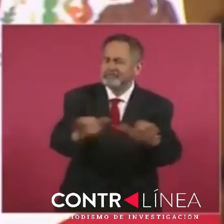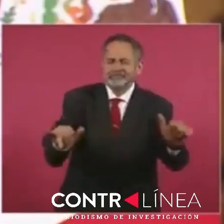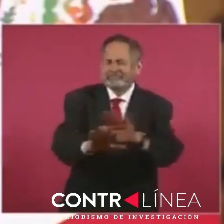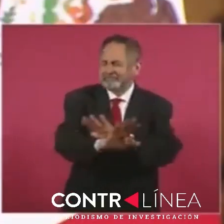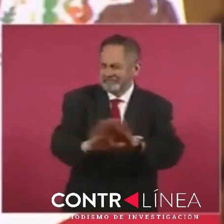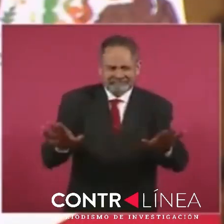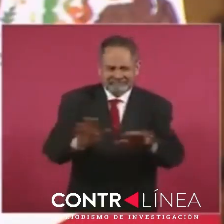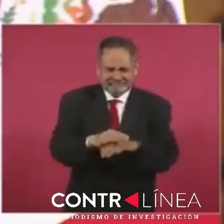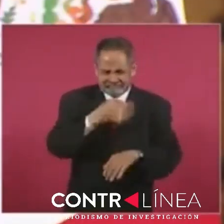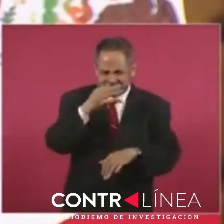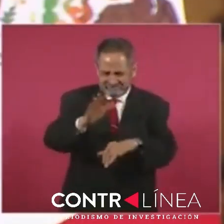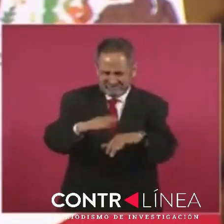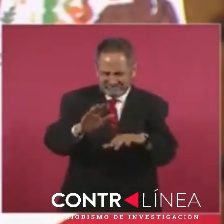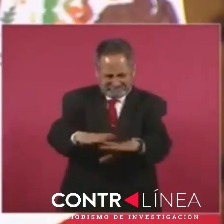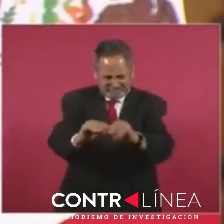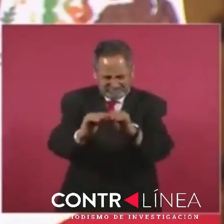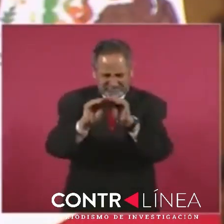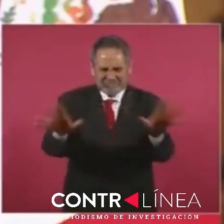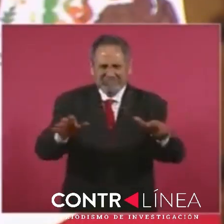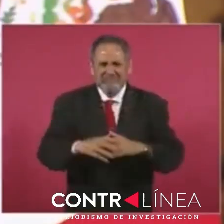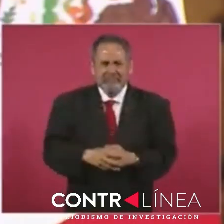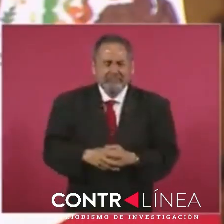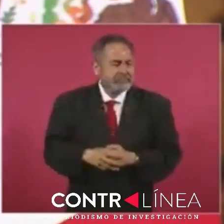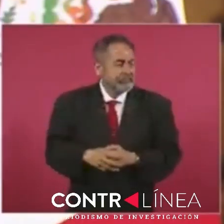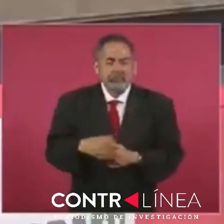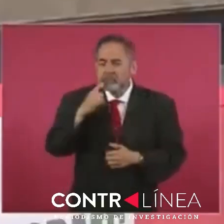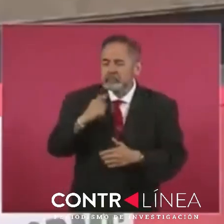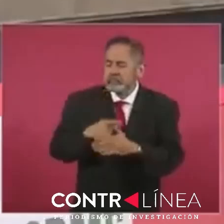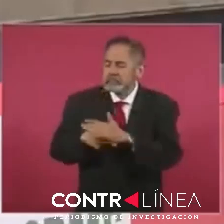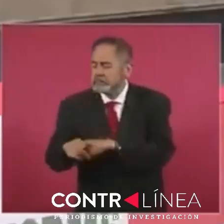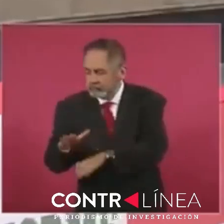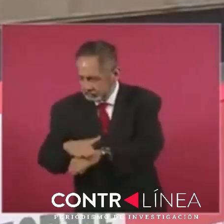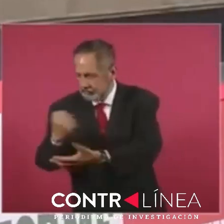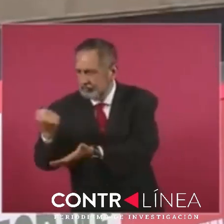para que nos aprueben todo.